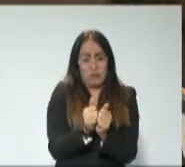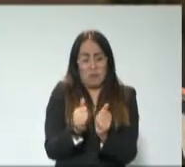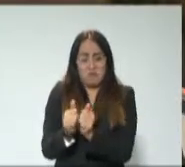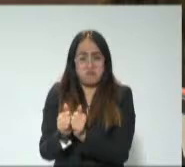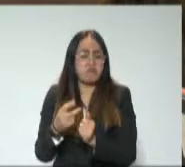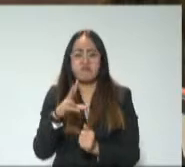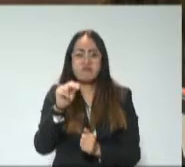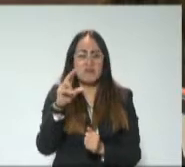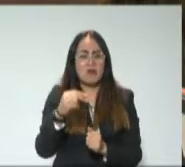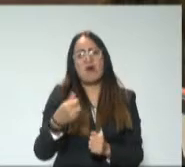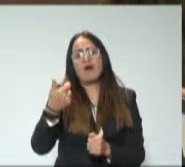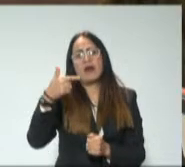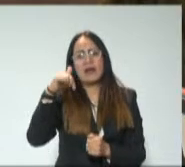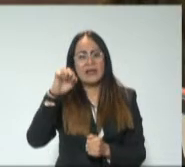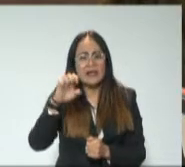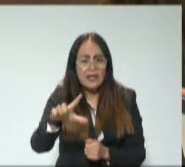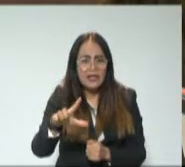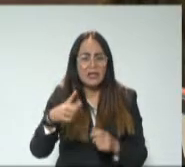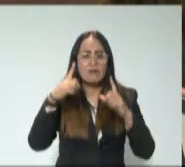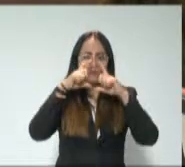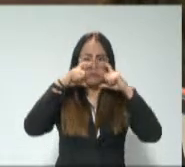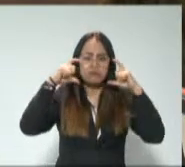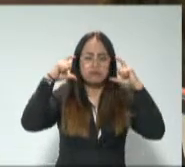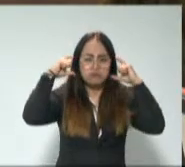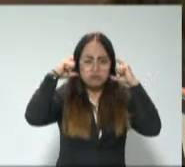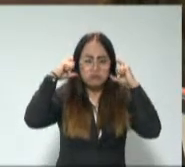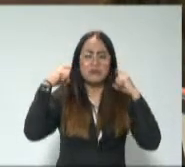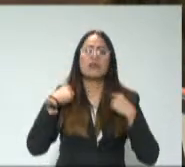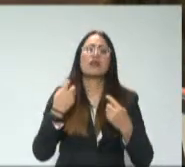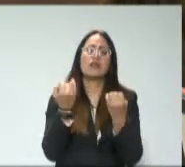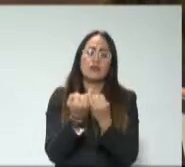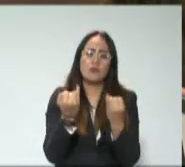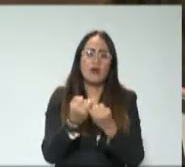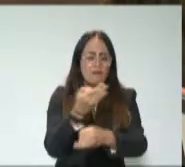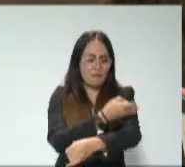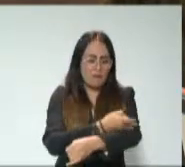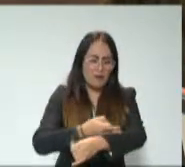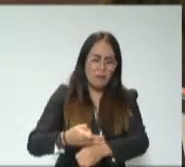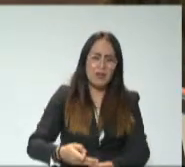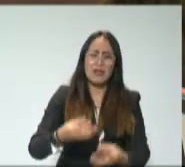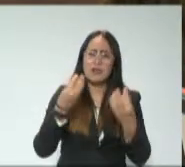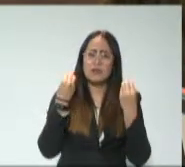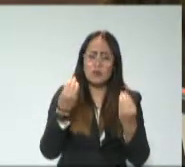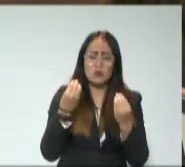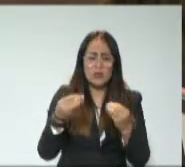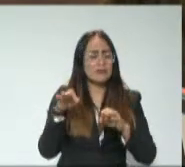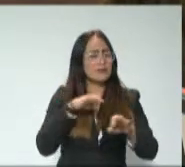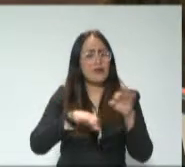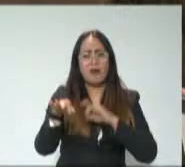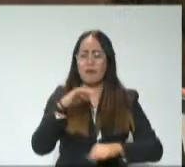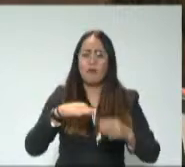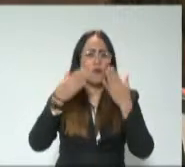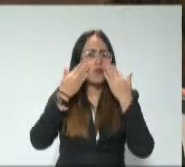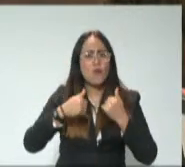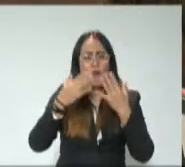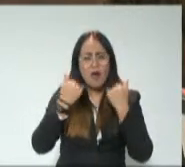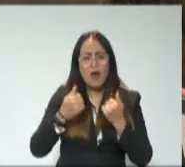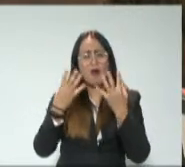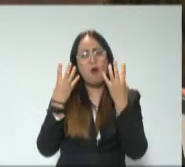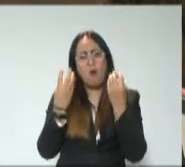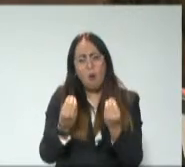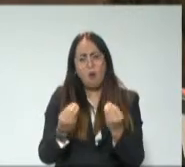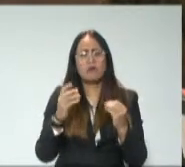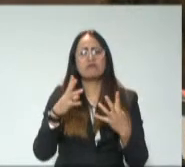cubrebocas conviven con la tragedia de millones de familias que están sin empleo o en Duelo por alguna